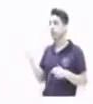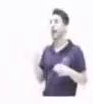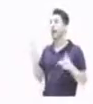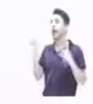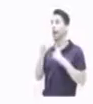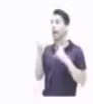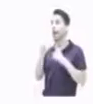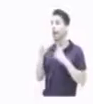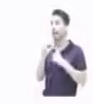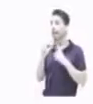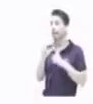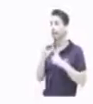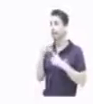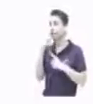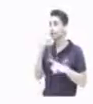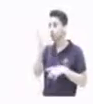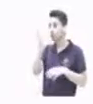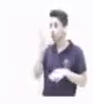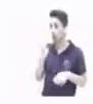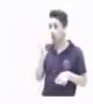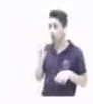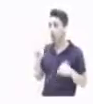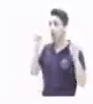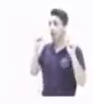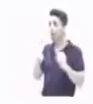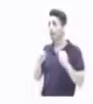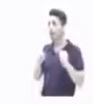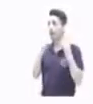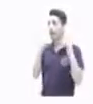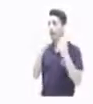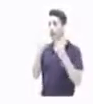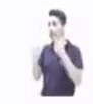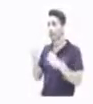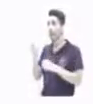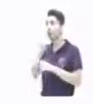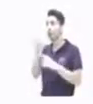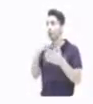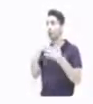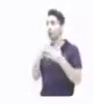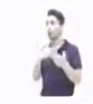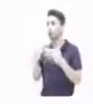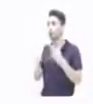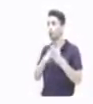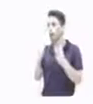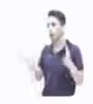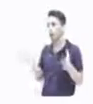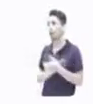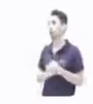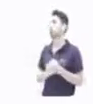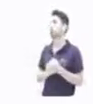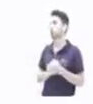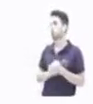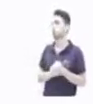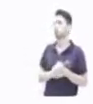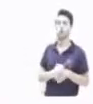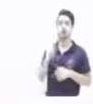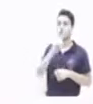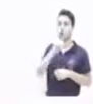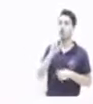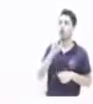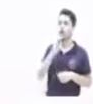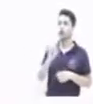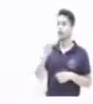no importa el orden en que se disponga? Entonces, ven, ahí de una vez nos están diciendo que no importa el orden. Entonces, al no importar el